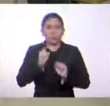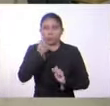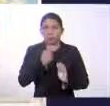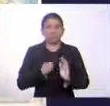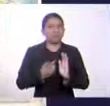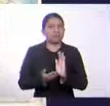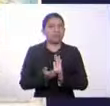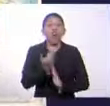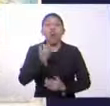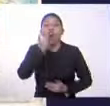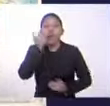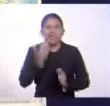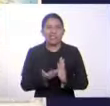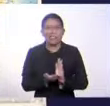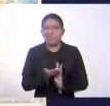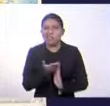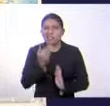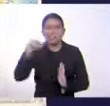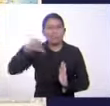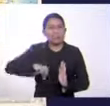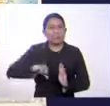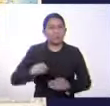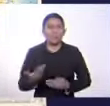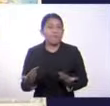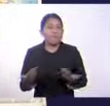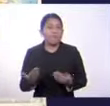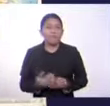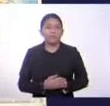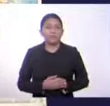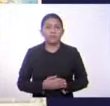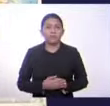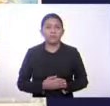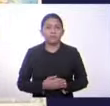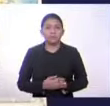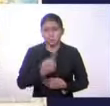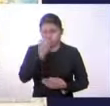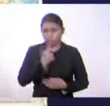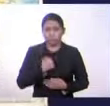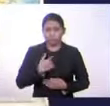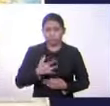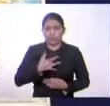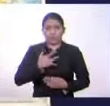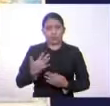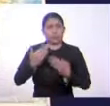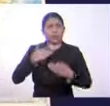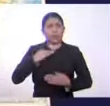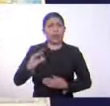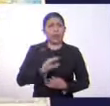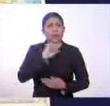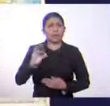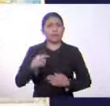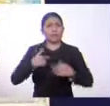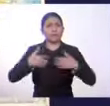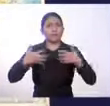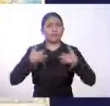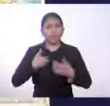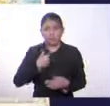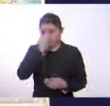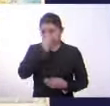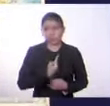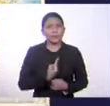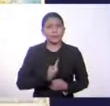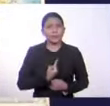joven. Pero también los derechos humanos te dignifican porque te reconocen la calidad de sujeto. Y